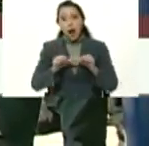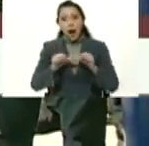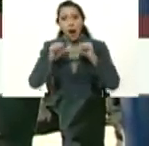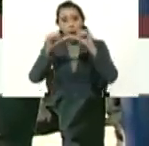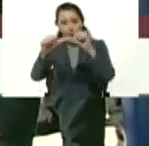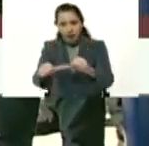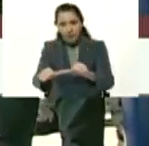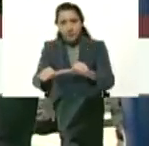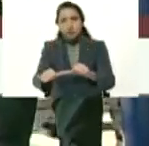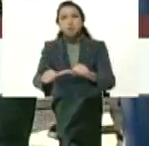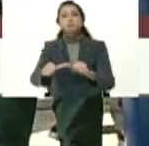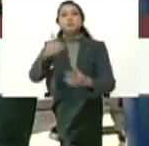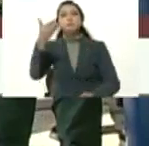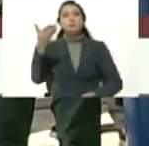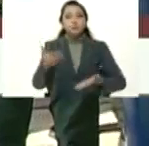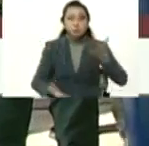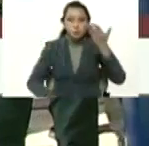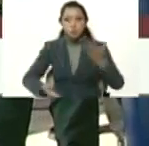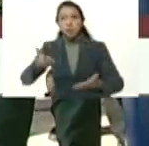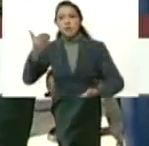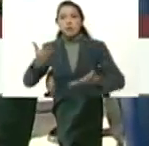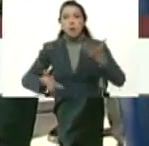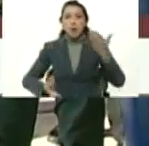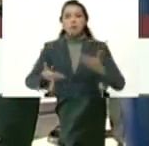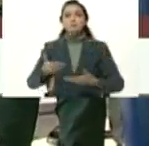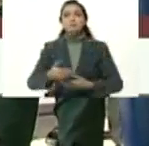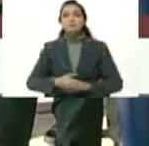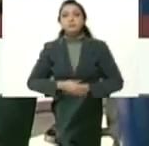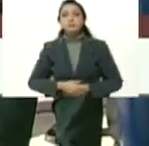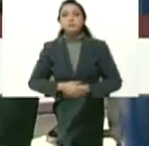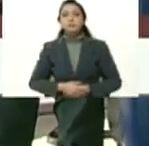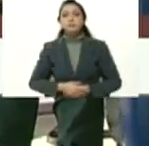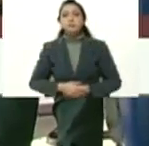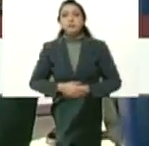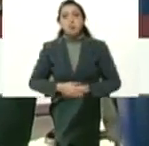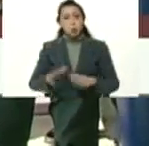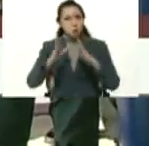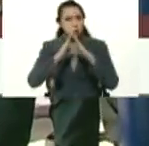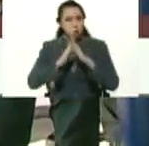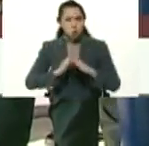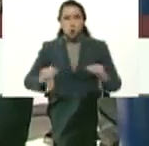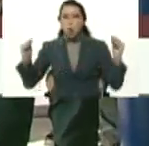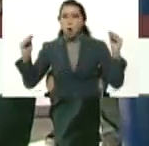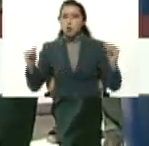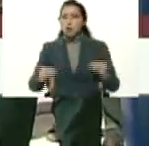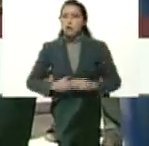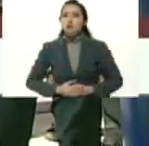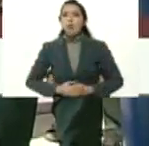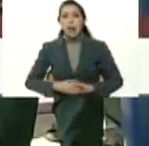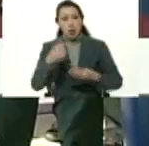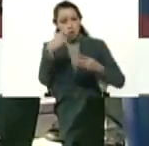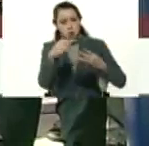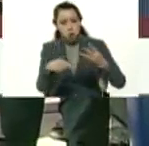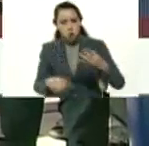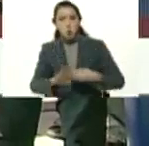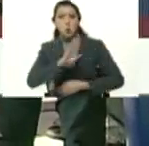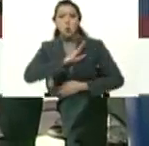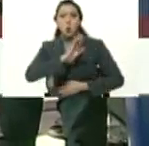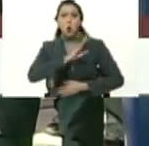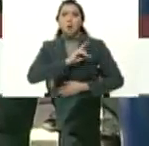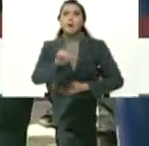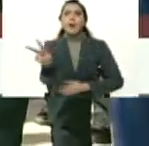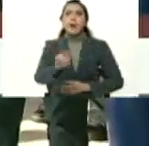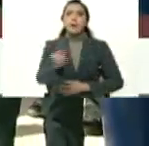manera sostenible en todos los rublos, en todos